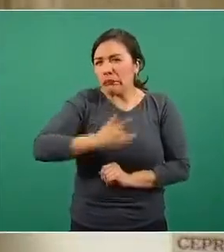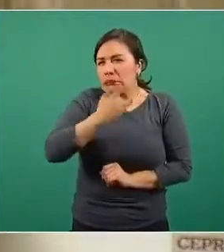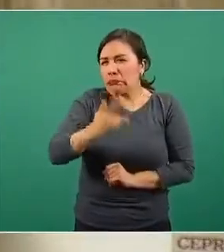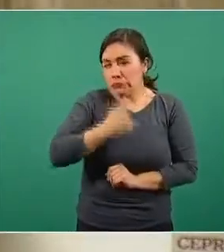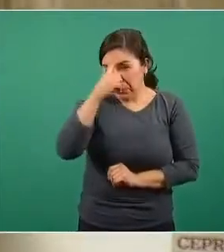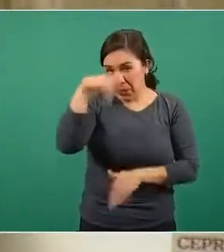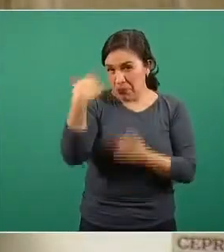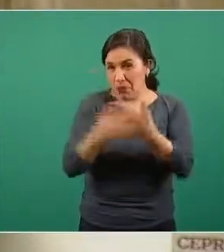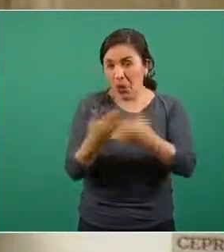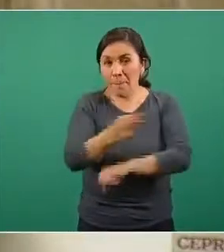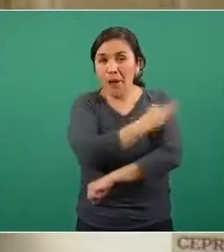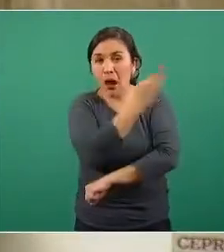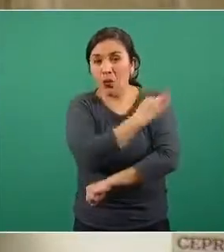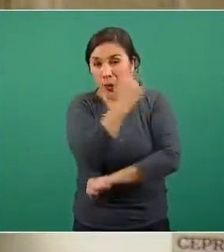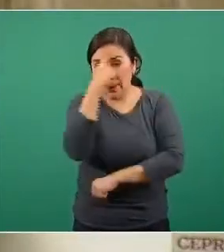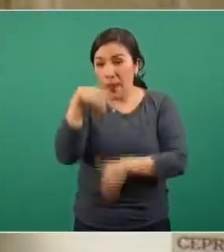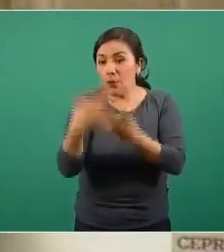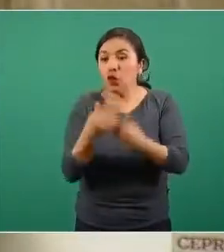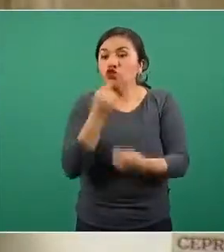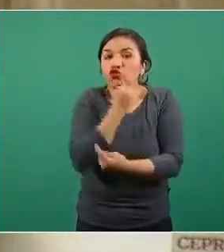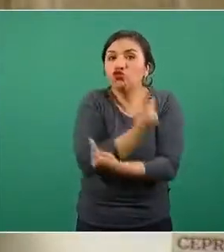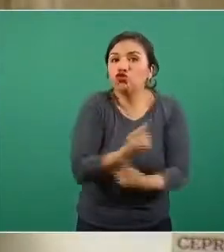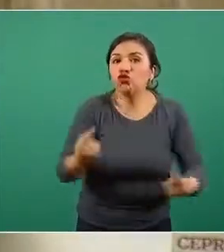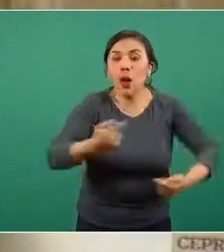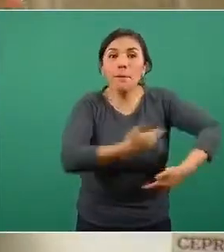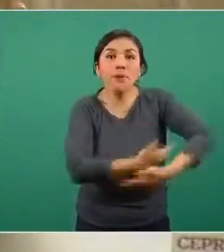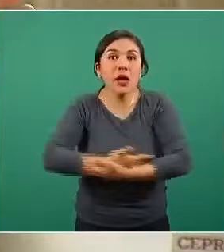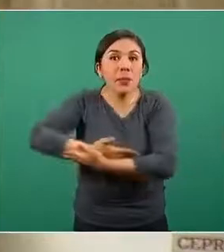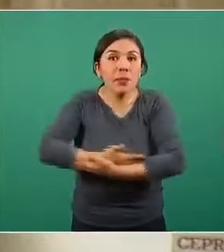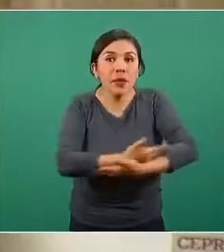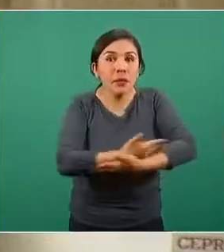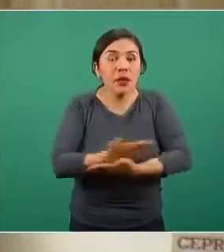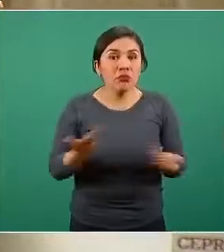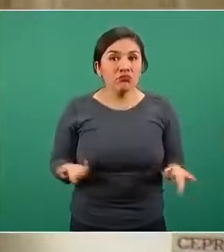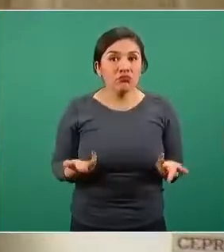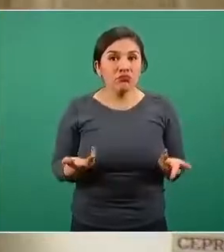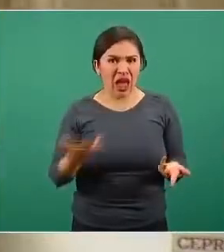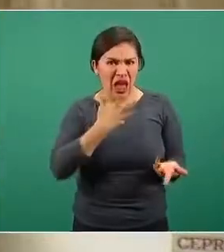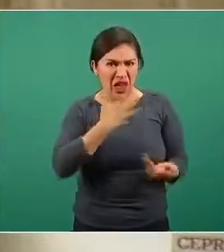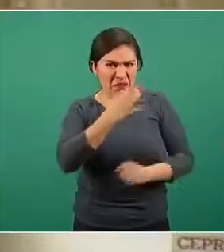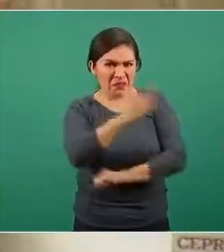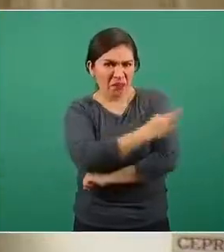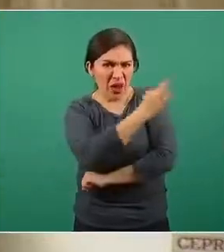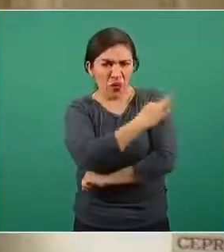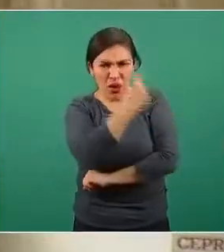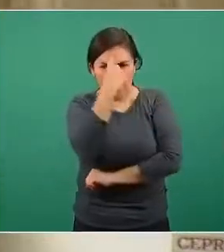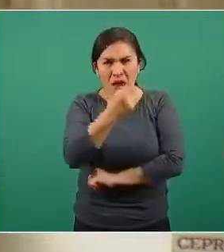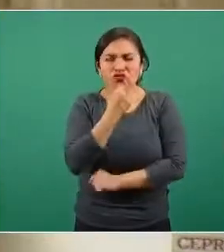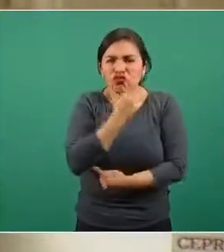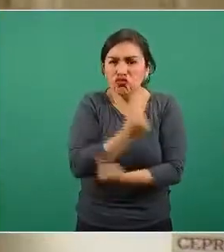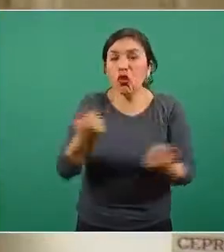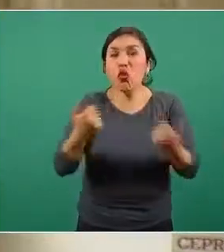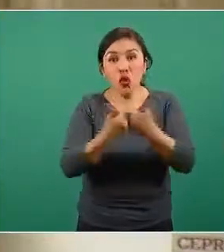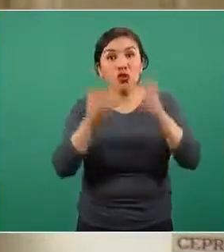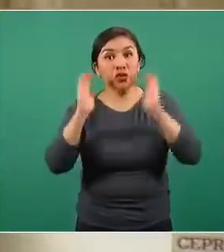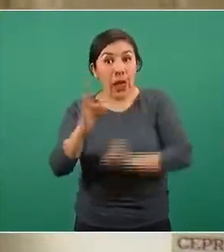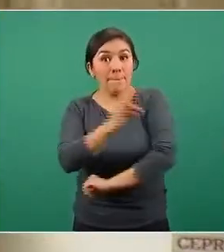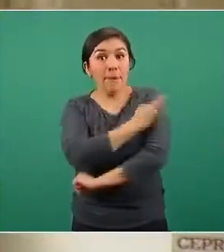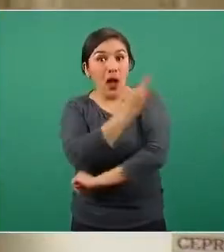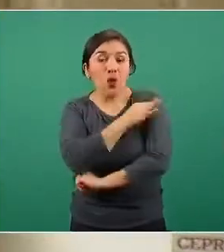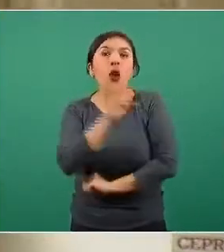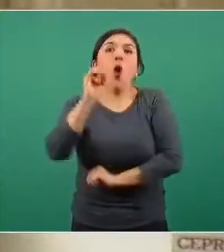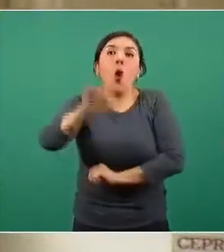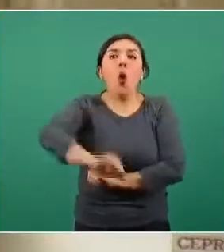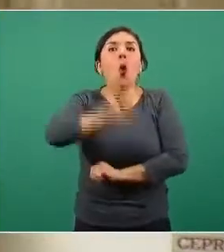la vacunación para esos niños? ¿Ya se estaría vacunando a los niños con estas vacunas? ¿Habrían